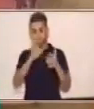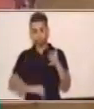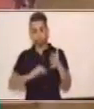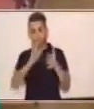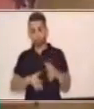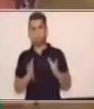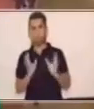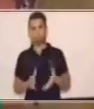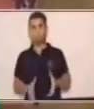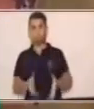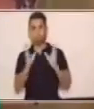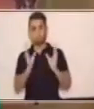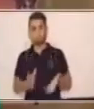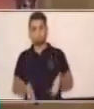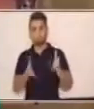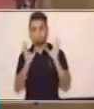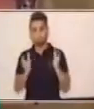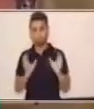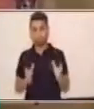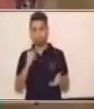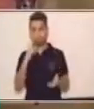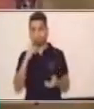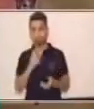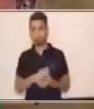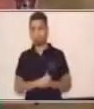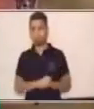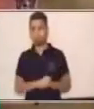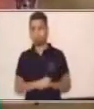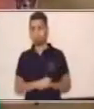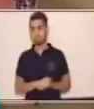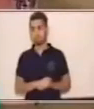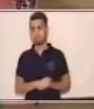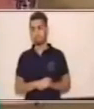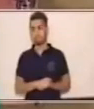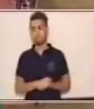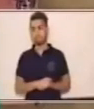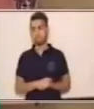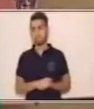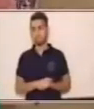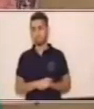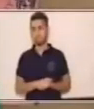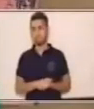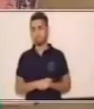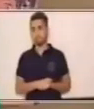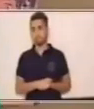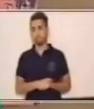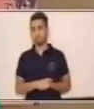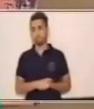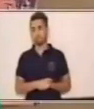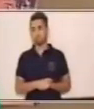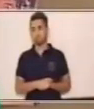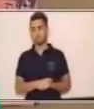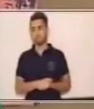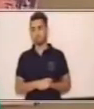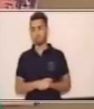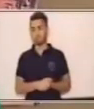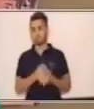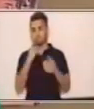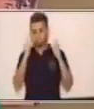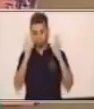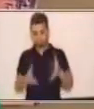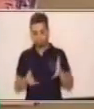para jugar con nuestra rifa afectiva. Yo voy a ir dándole vuelta a la tómbola, saco un